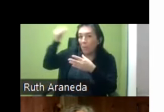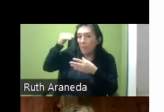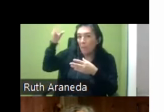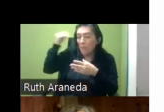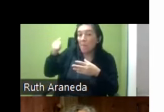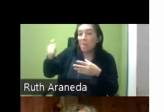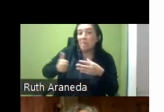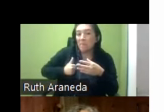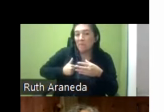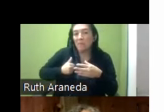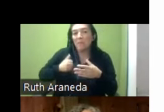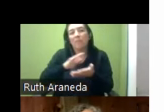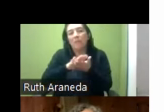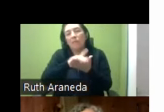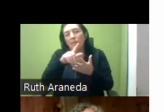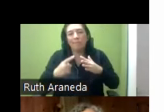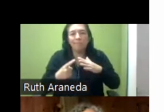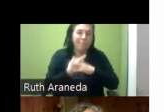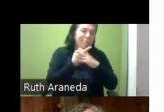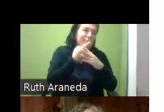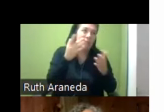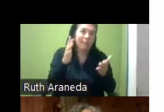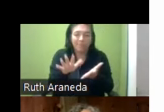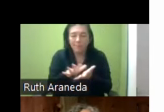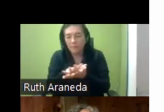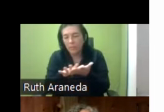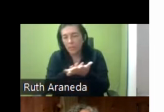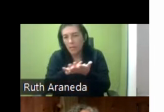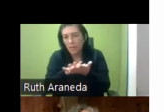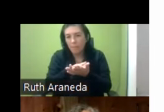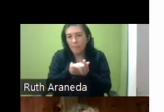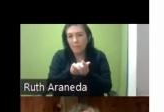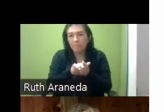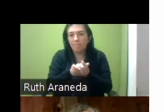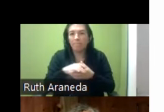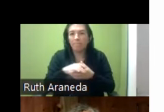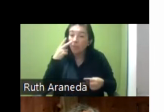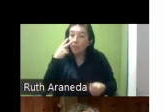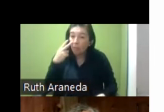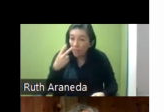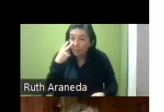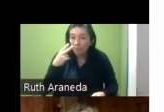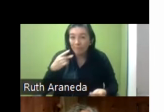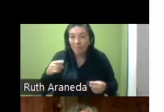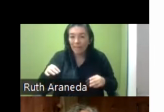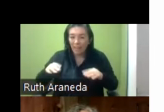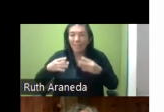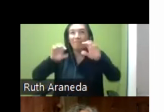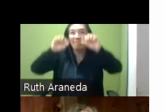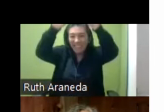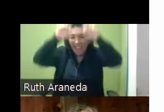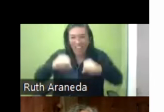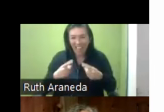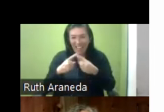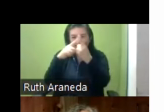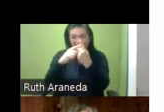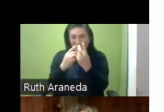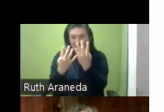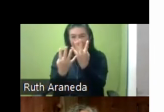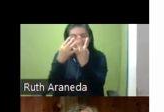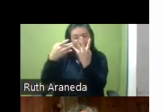surge eh, la, la tejeduría atelar con fibra de